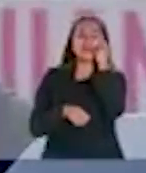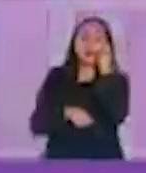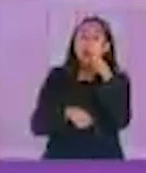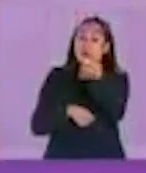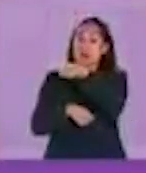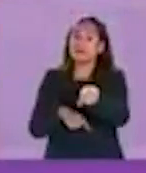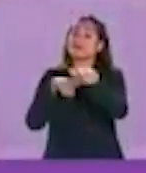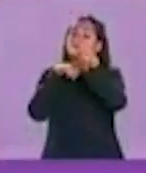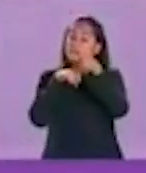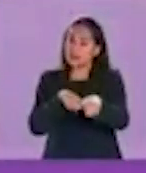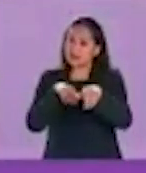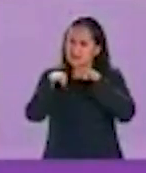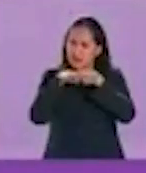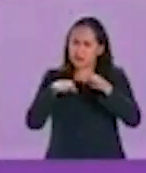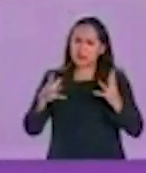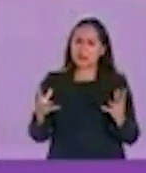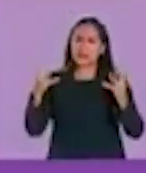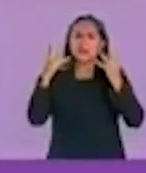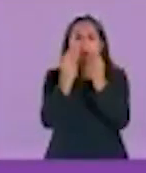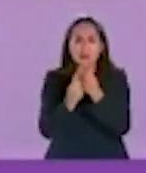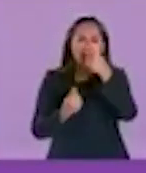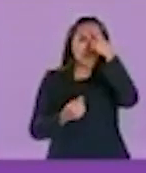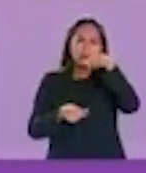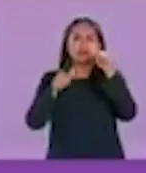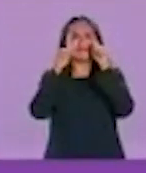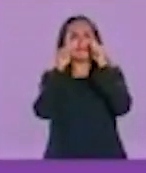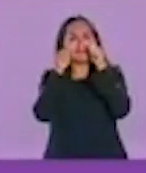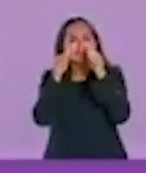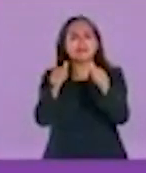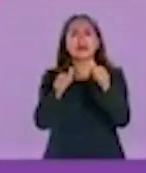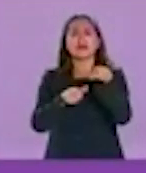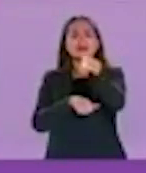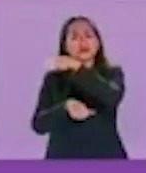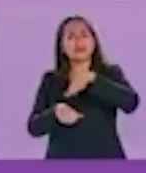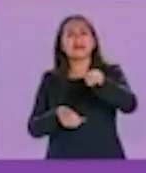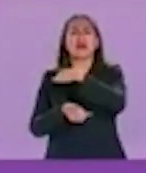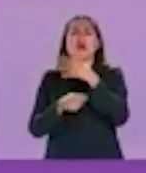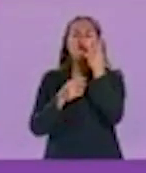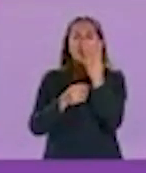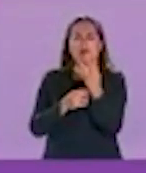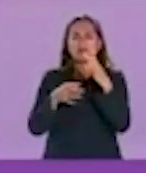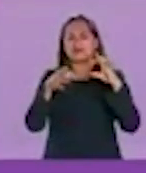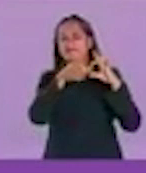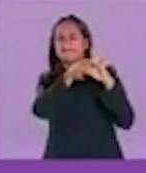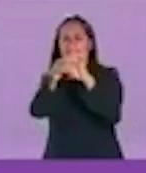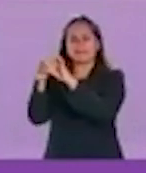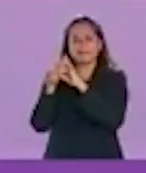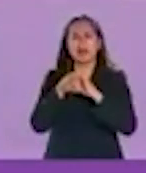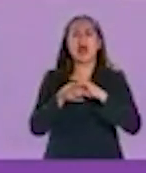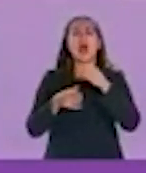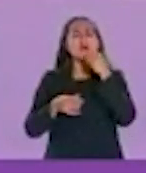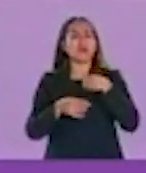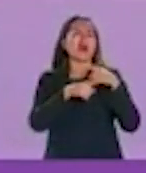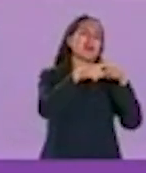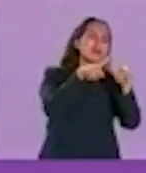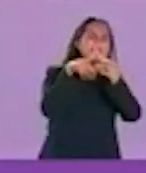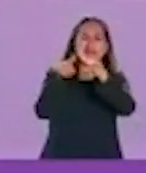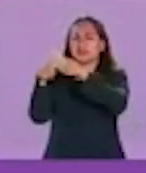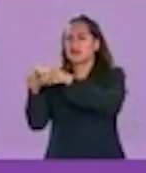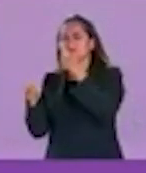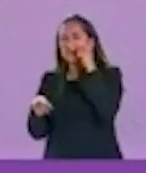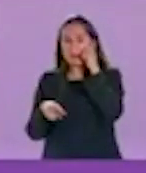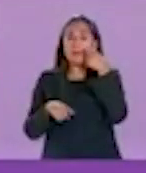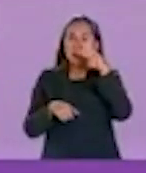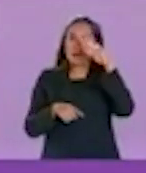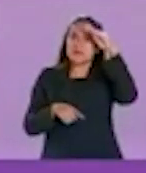y de encontrar coincidencias y celebrarlas cuando existen no nada más las diferencias en primera instancia por los